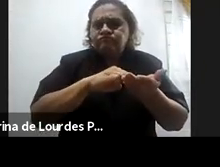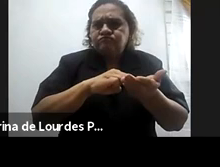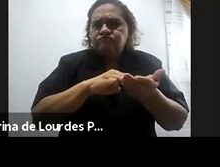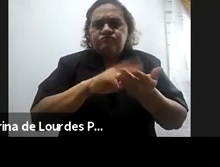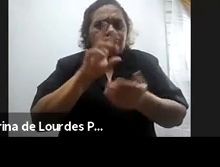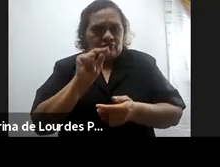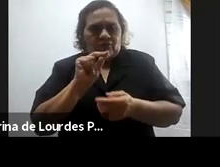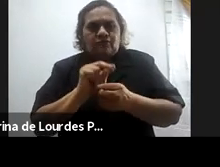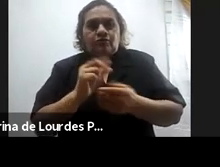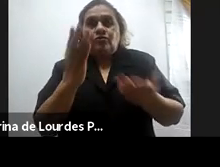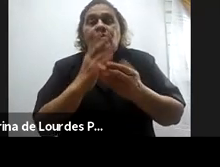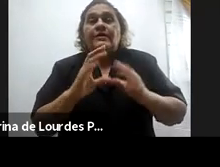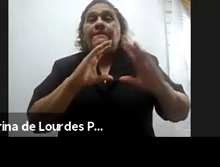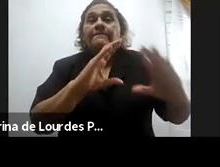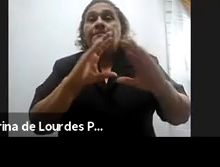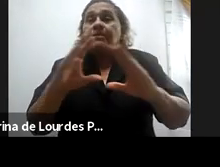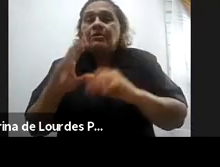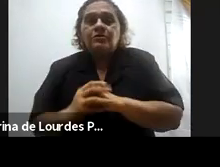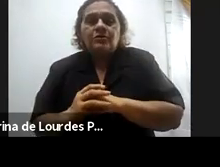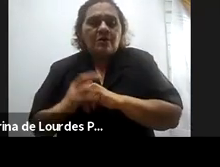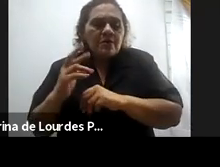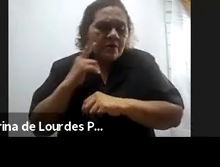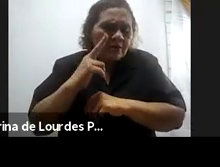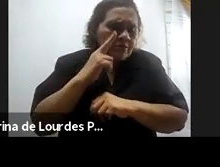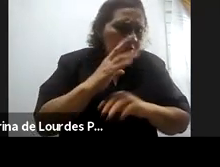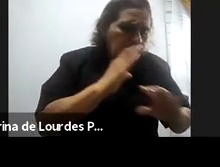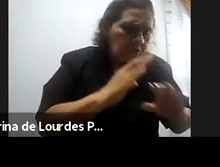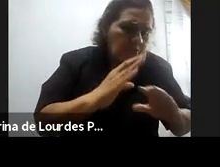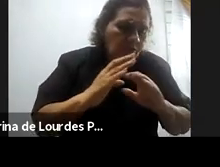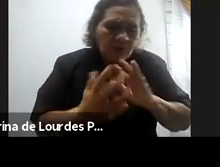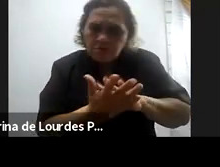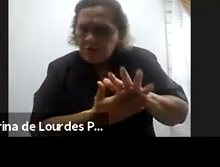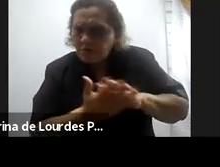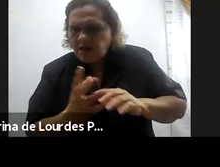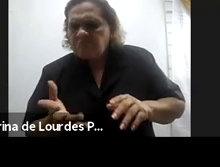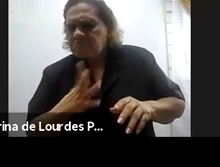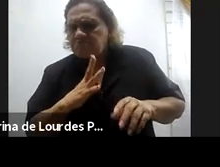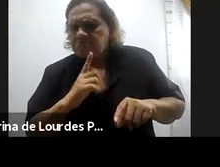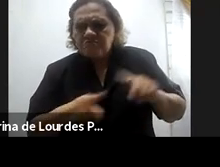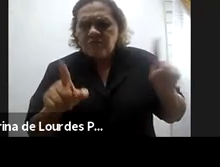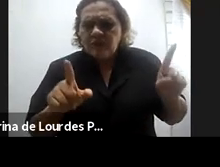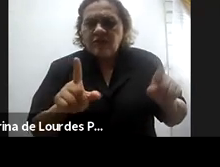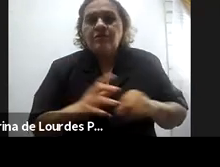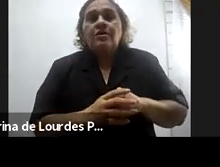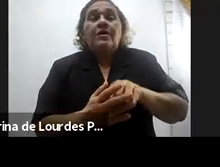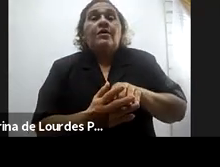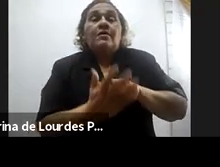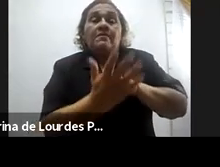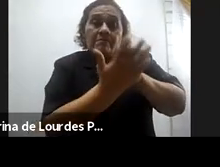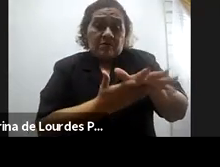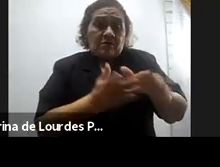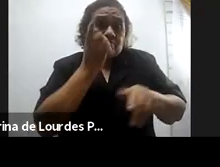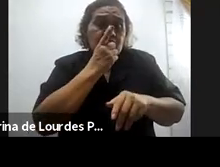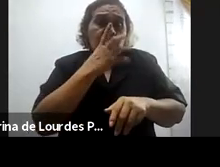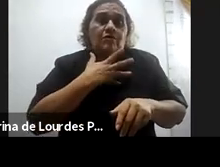sino hacer prevención. Y revisarse los pies es hacer prevención. La prevención del pie diabético requiere un control